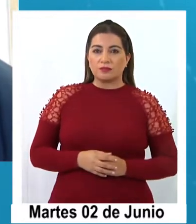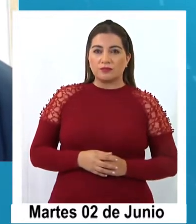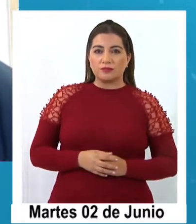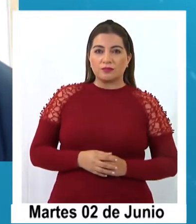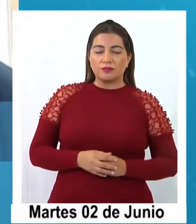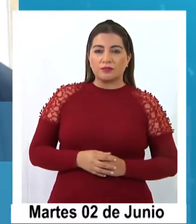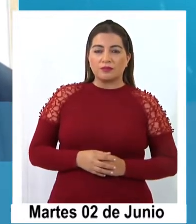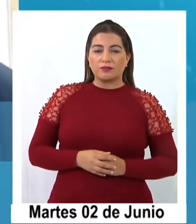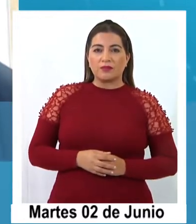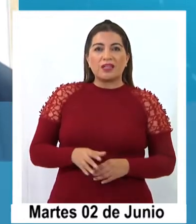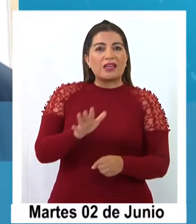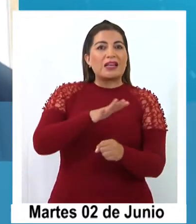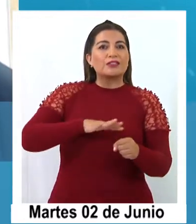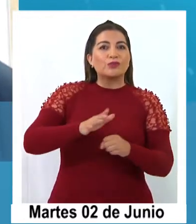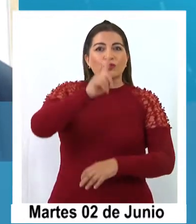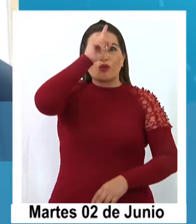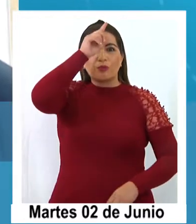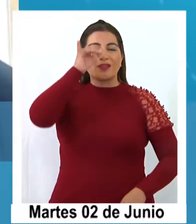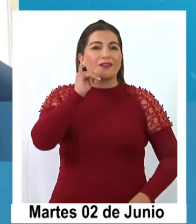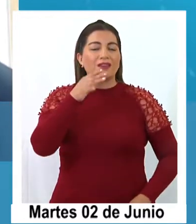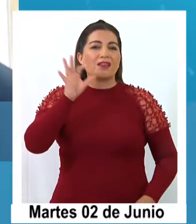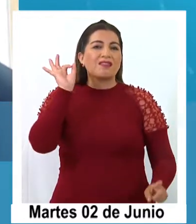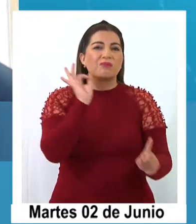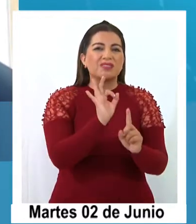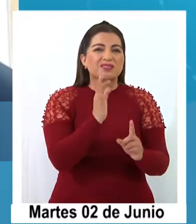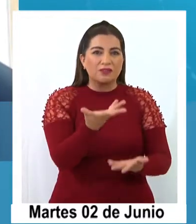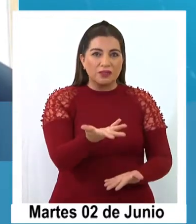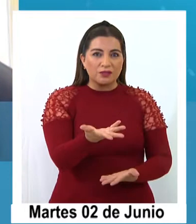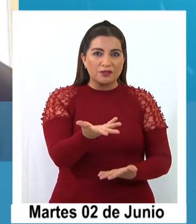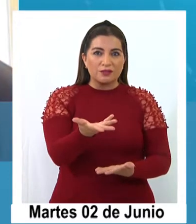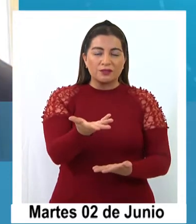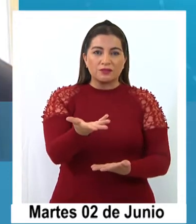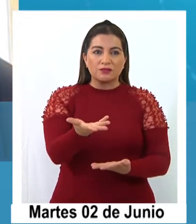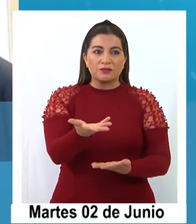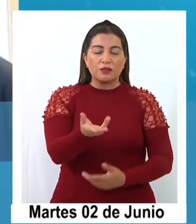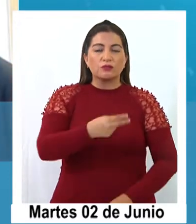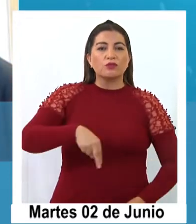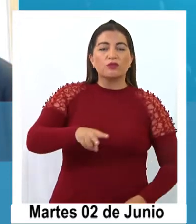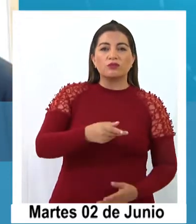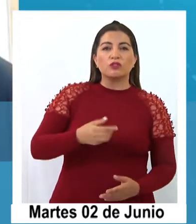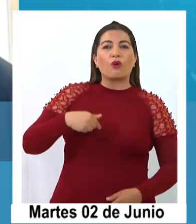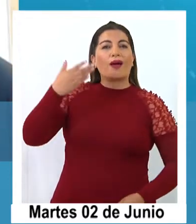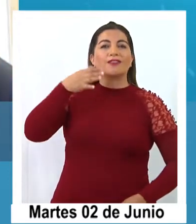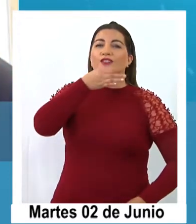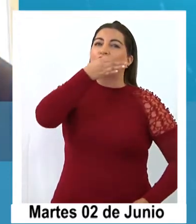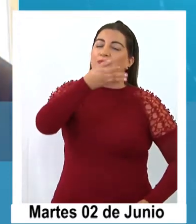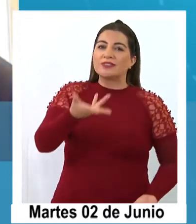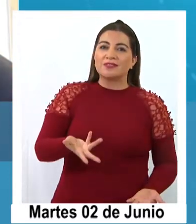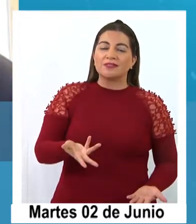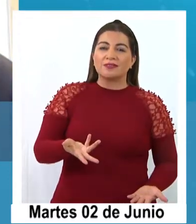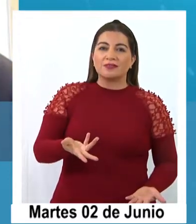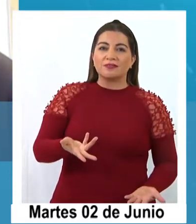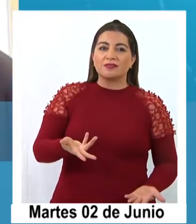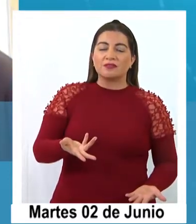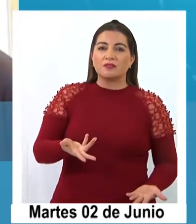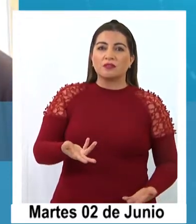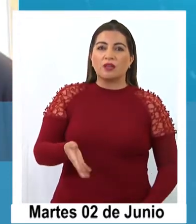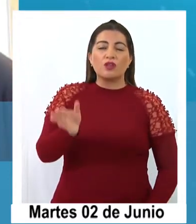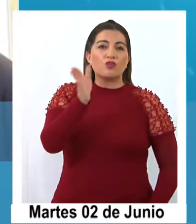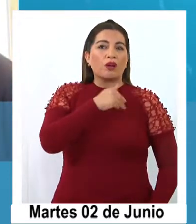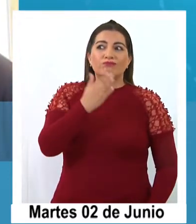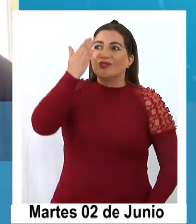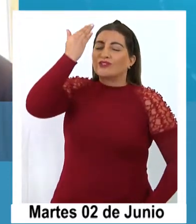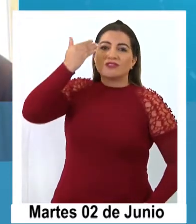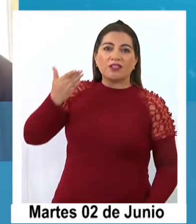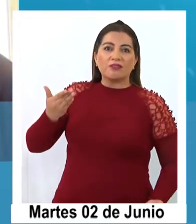Y la situación del hospital regional específicamente, nosotros, si yo te comentaba antes de la entrevista, no tenemos, no